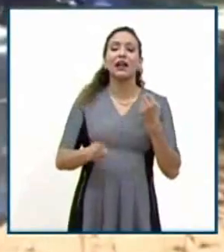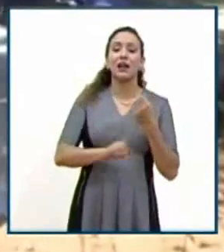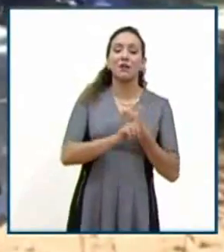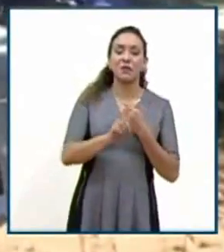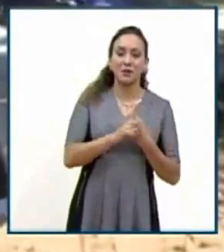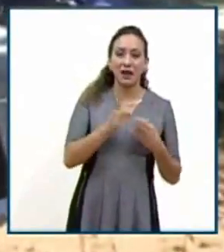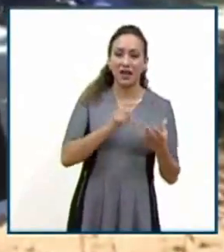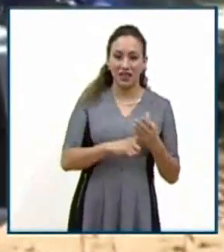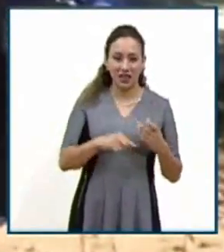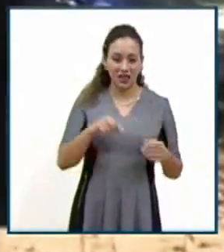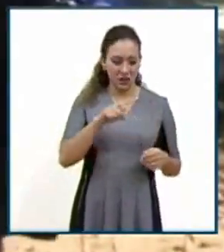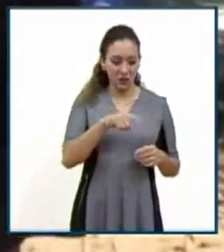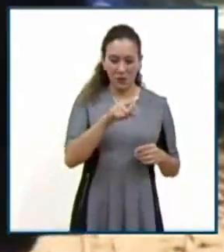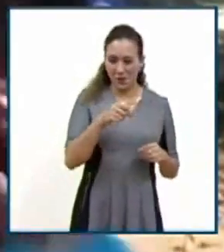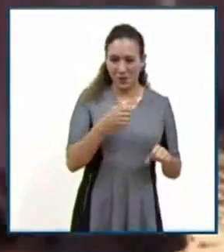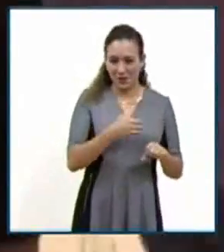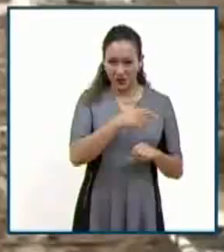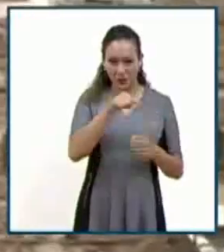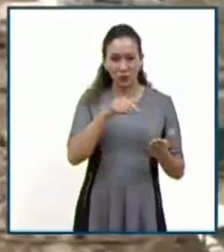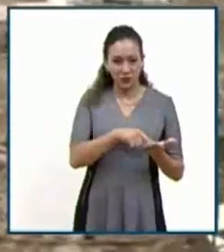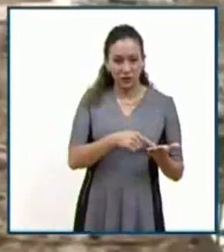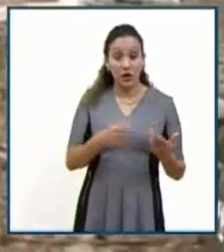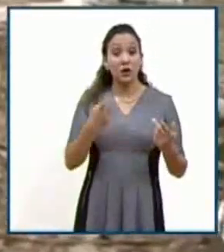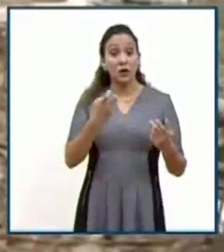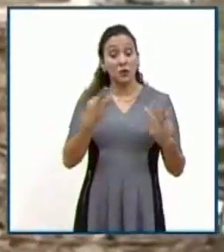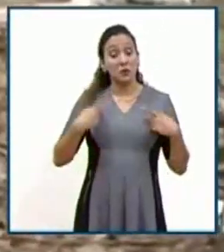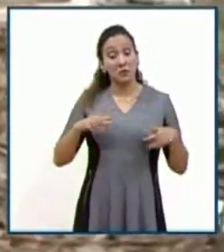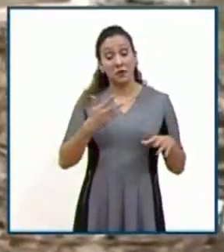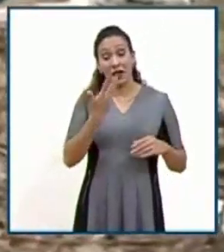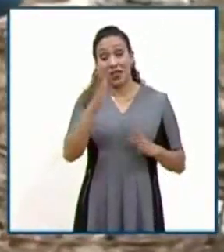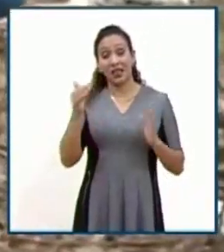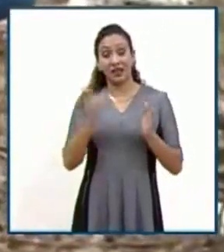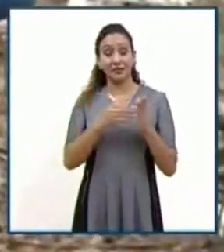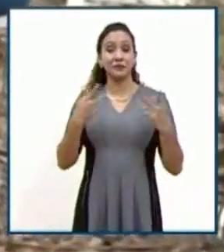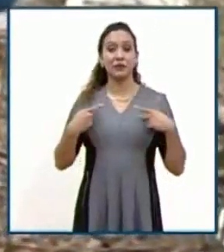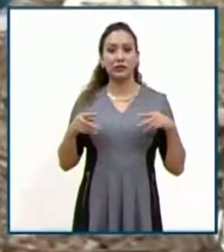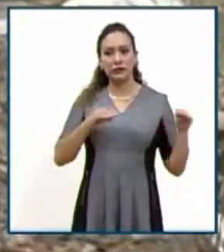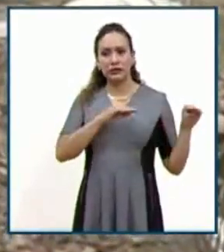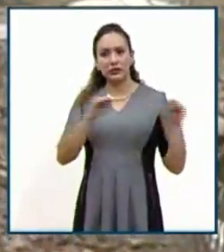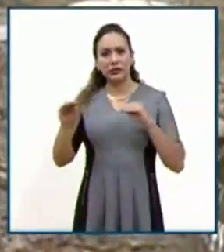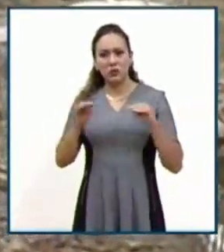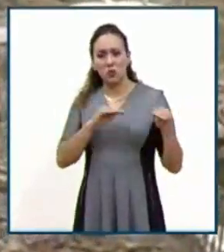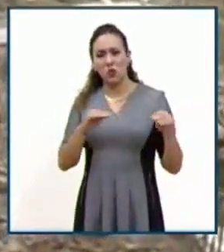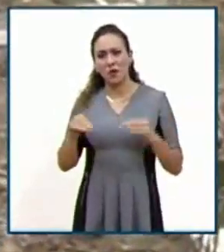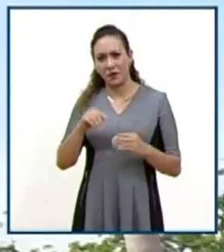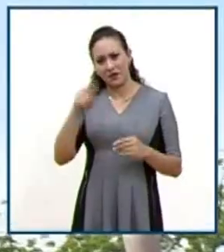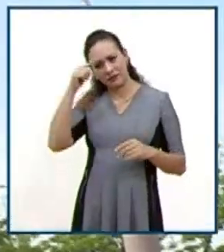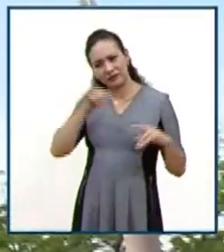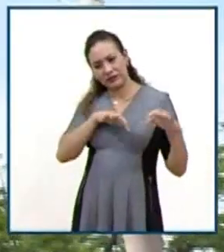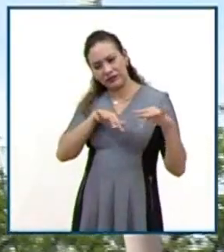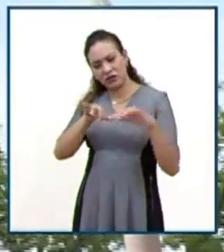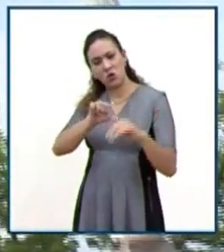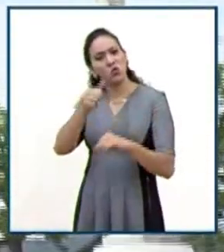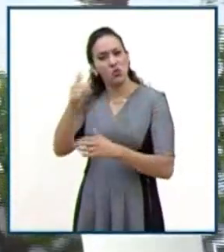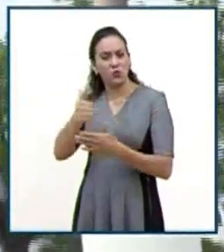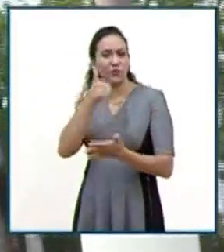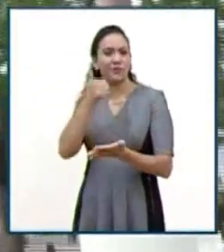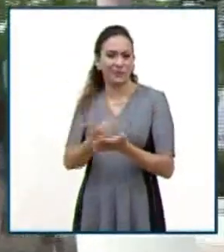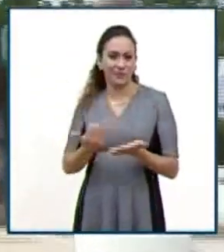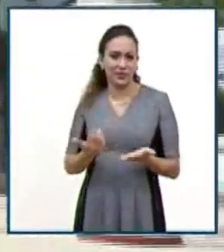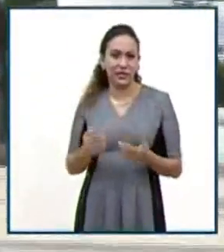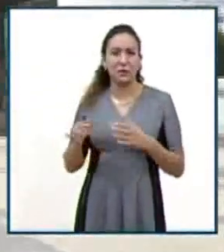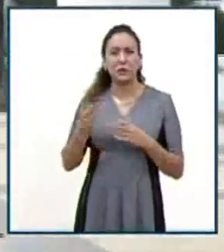en 2012. Además, el gobierno local deberá crear el Fondo Estatal para la Contingencia, Prevención y Atención